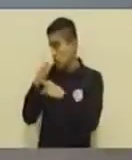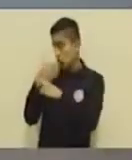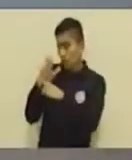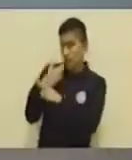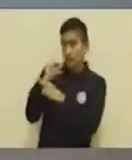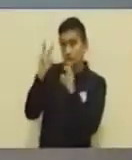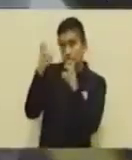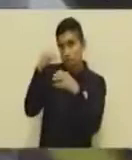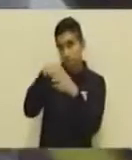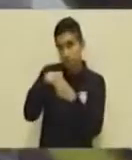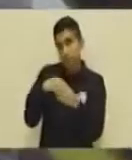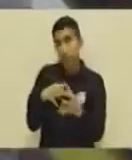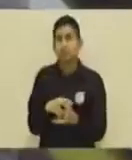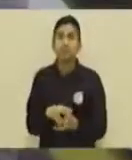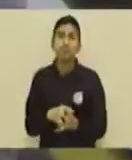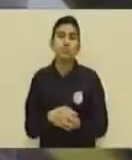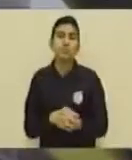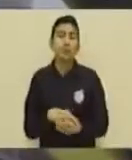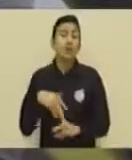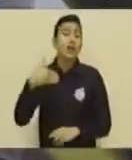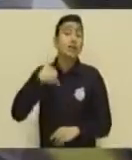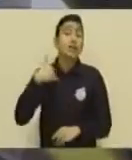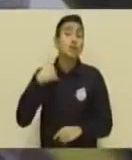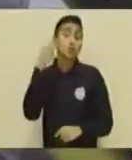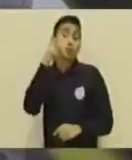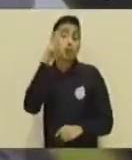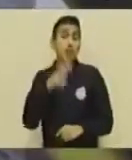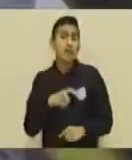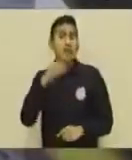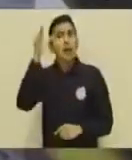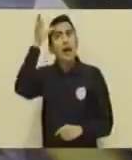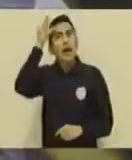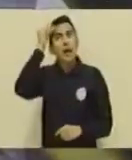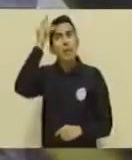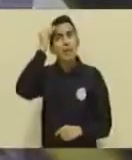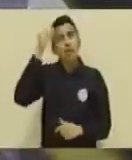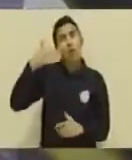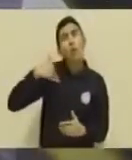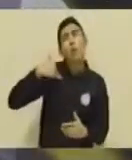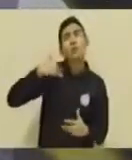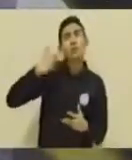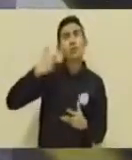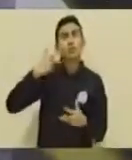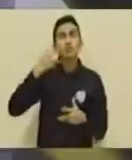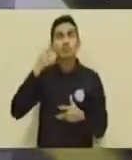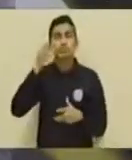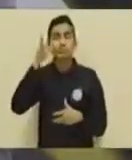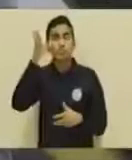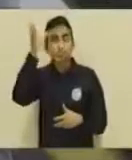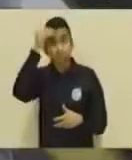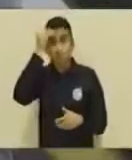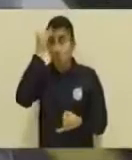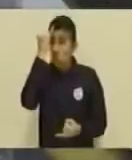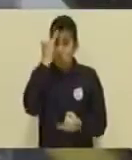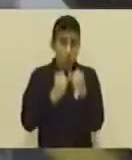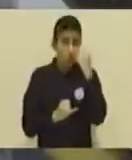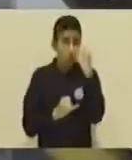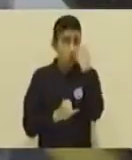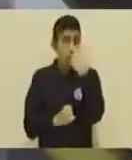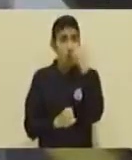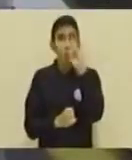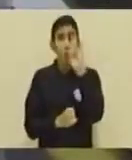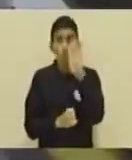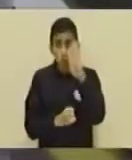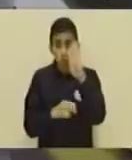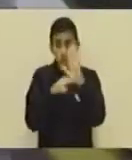electrones. Así. O sea que tenemos que tomar referencia, tener referencia y tomar en cuenta el último subnivel para poder